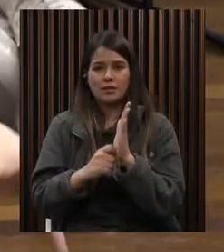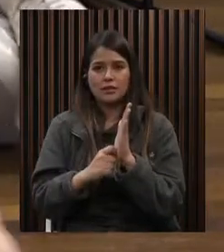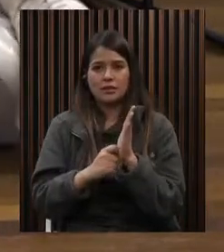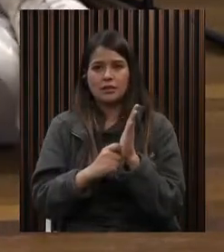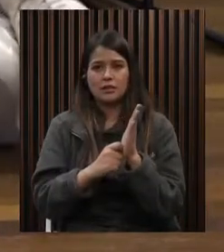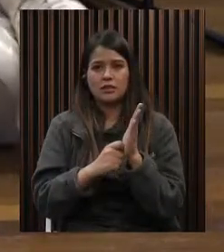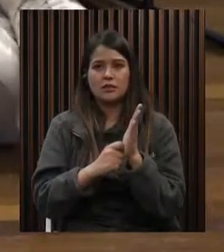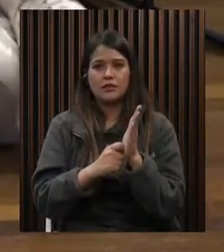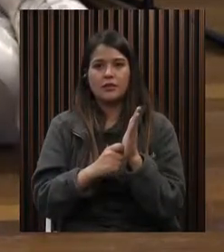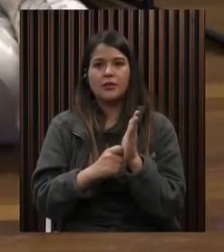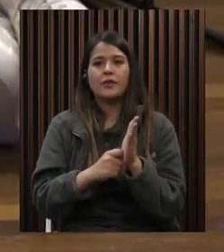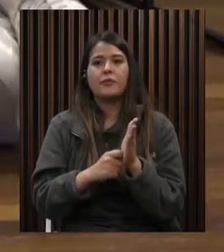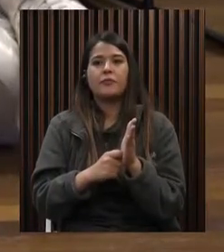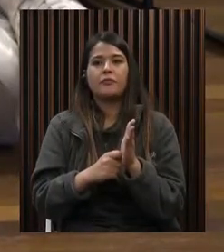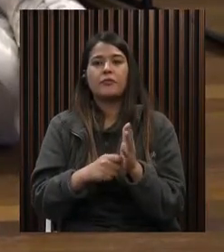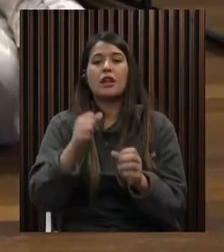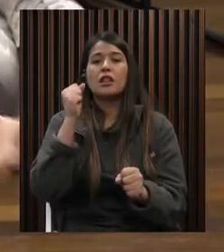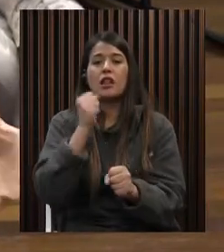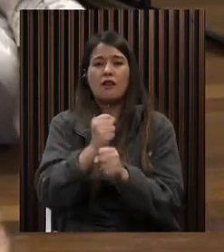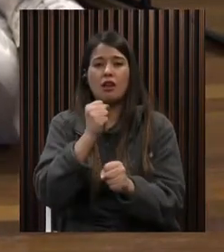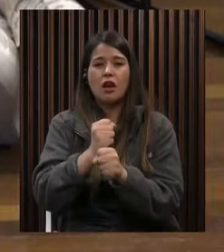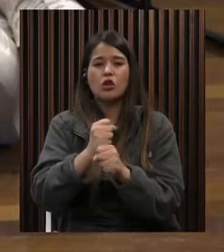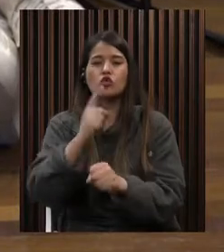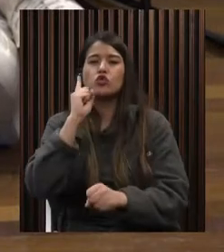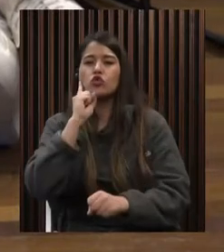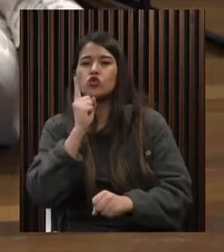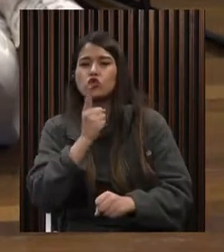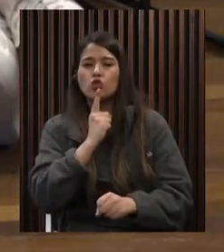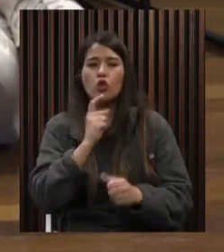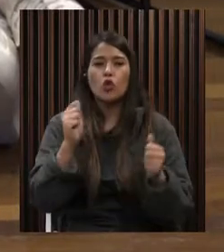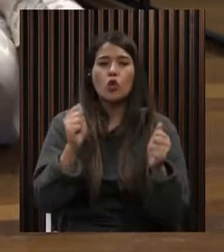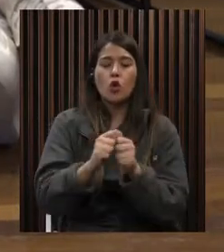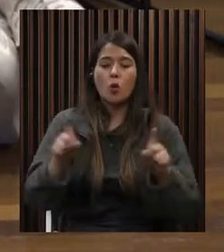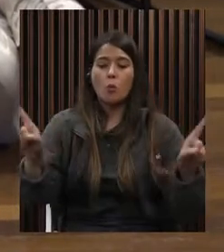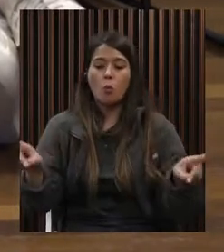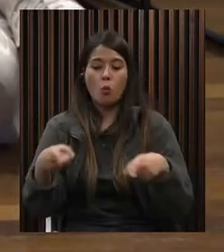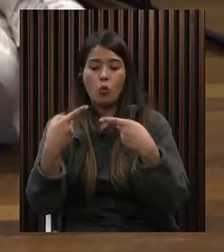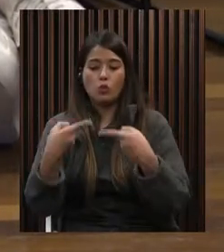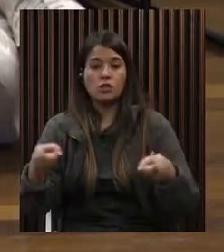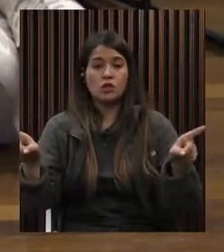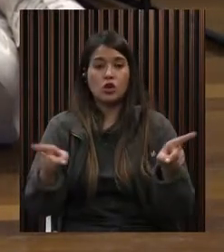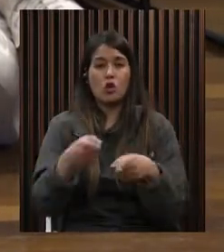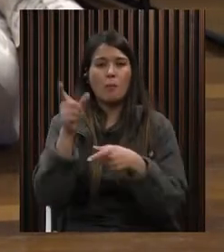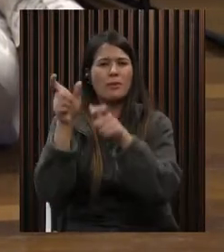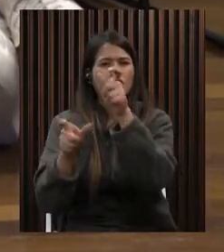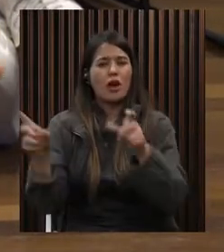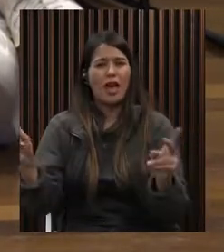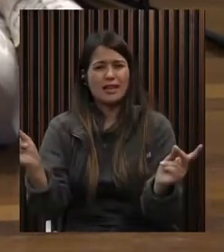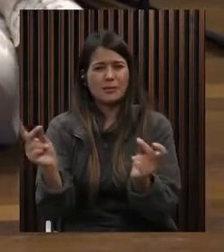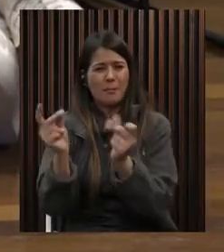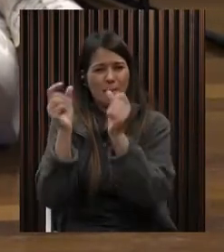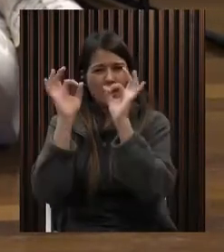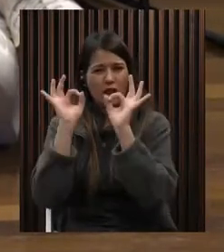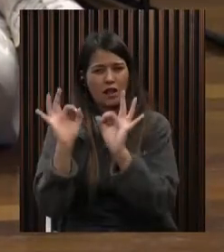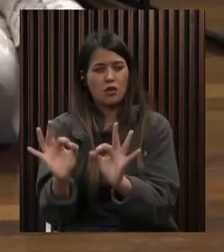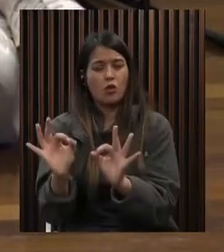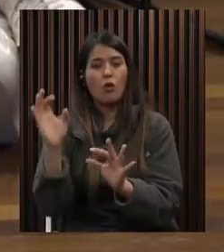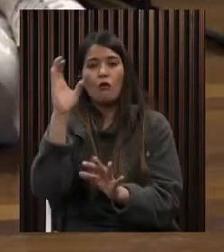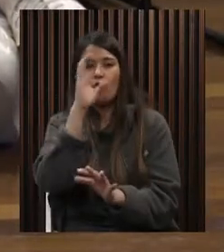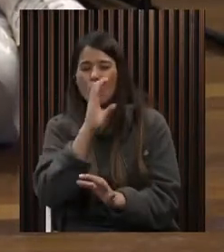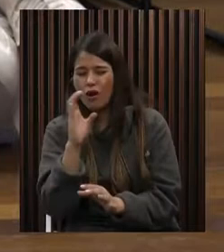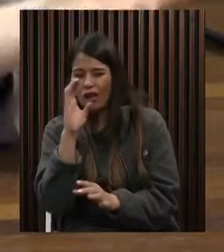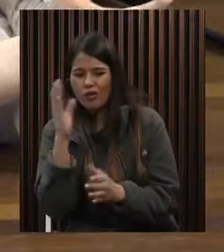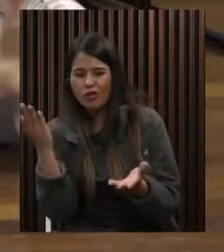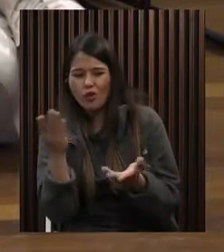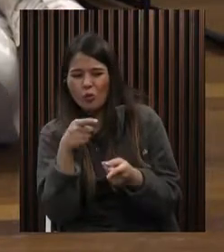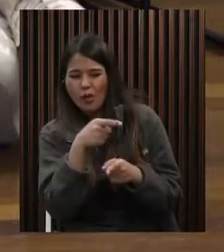trabajando sordos con músicos y con expertos que intentaron justamente buscar la manera en cómo ellos podían llegar